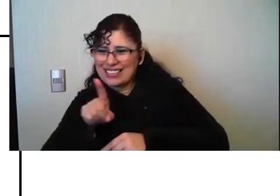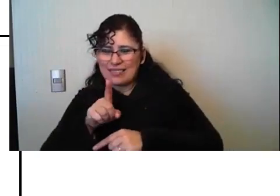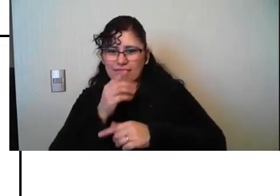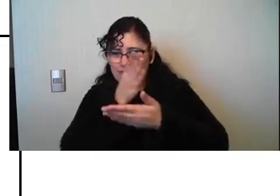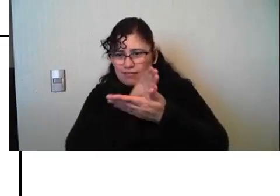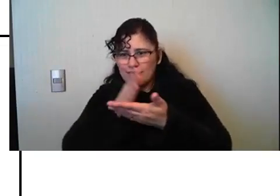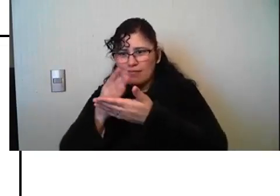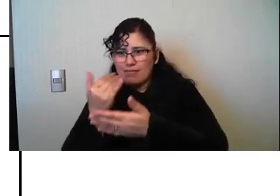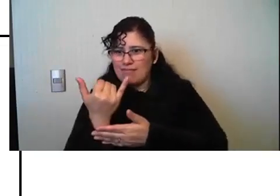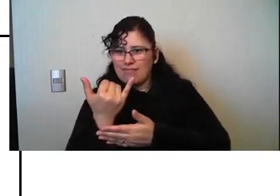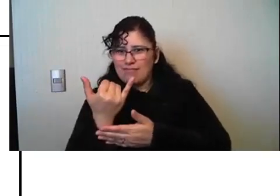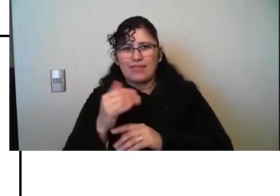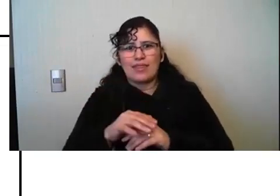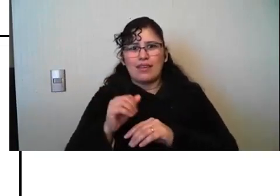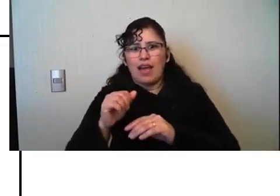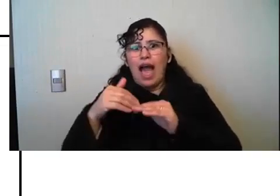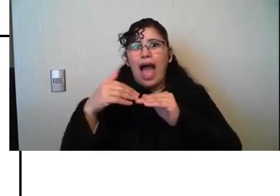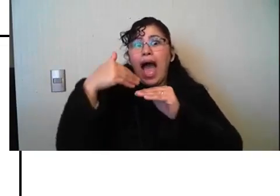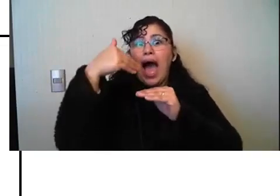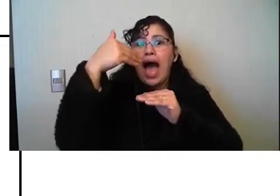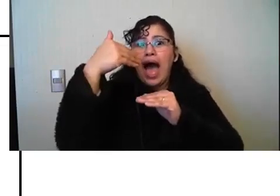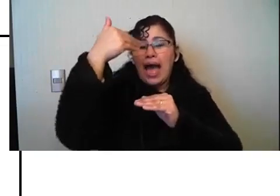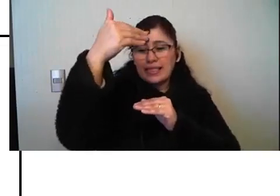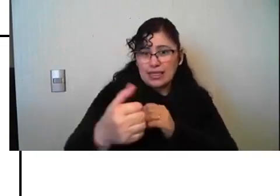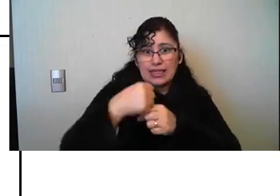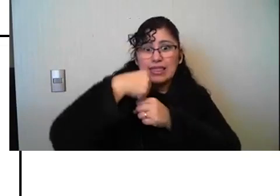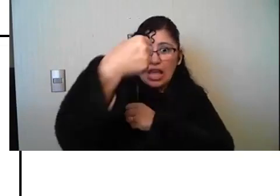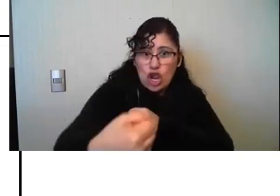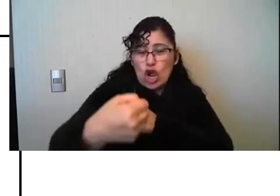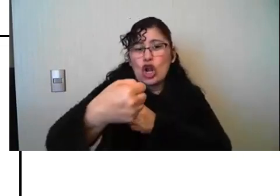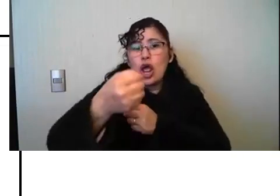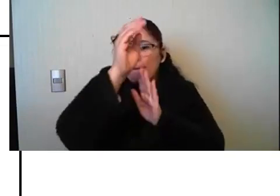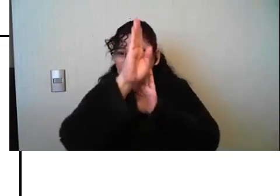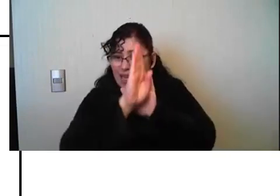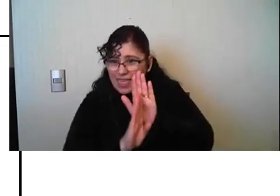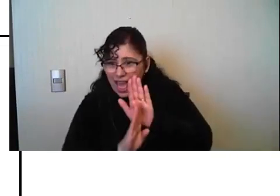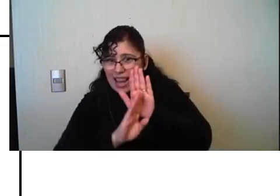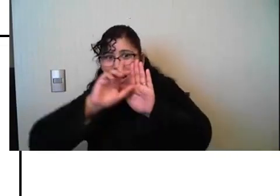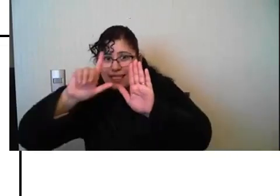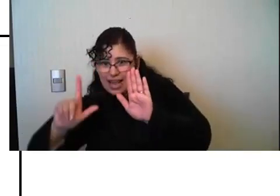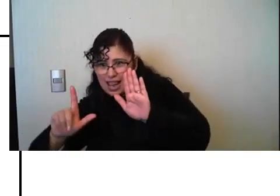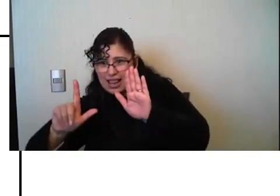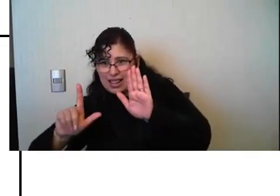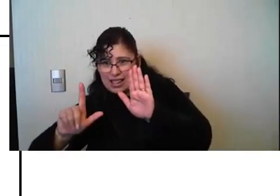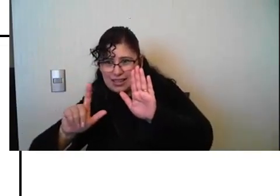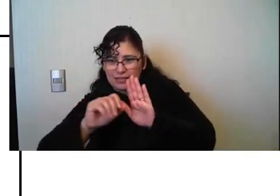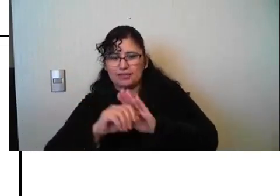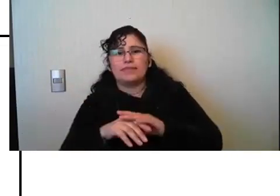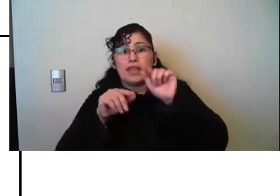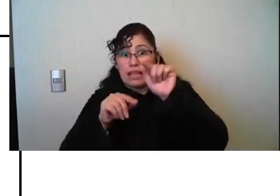de Y. Uno anterior, uno medial y otro lateral. Este